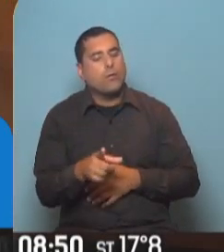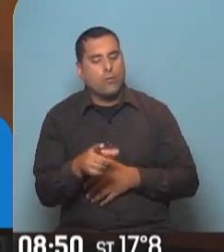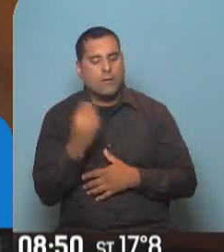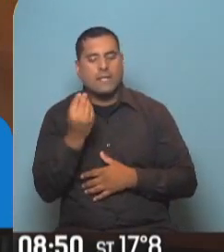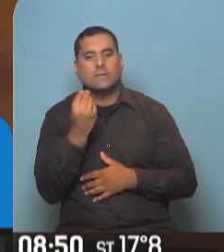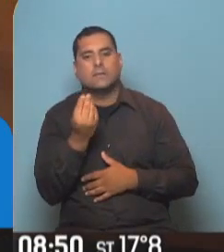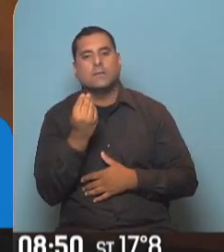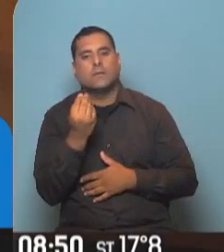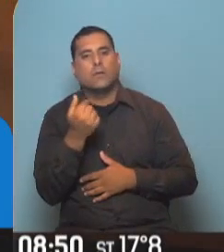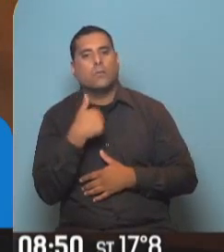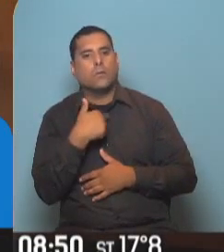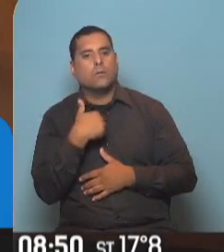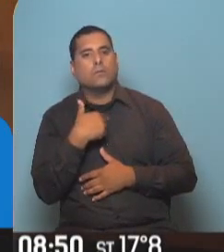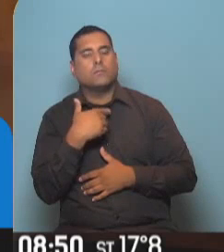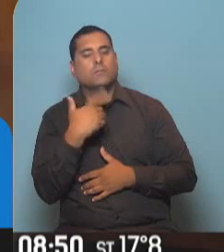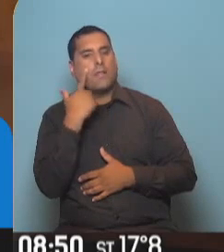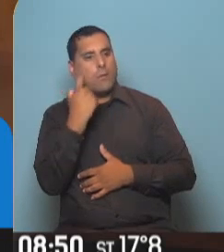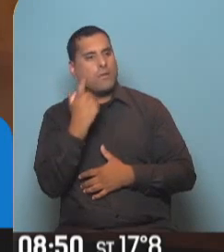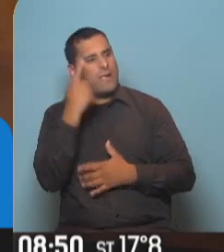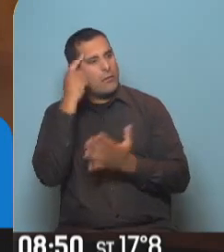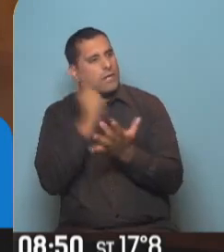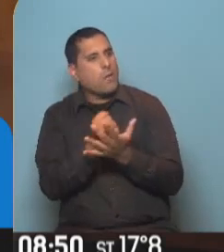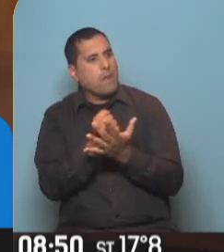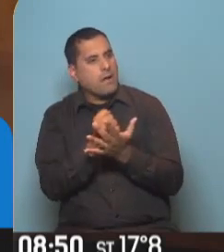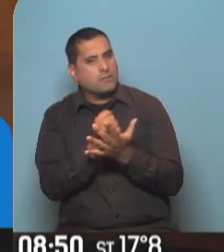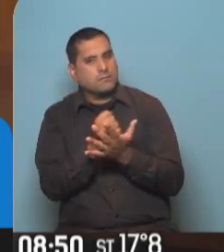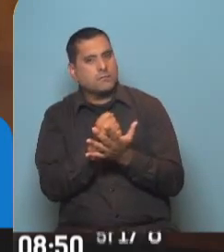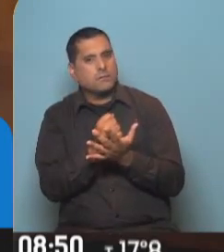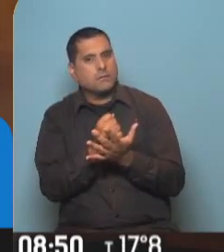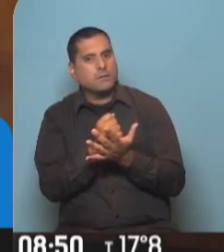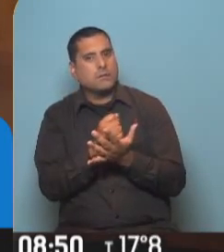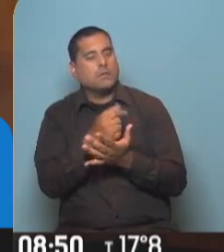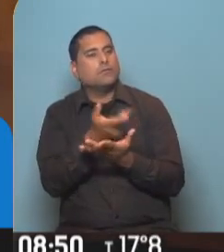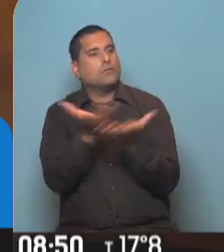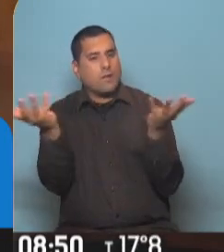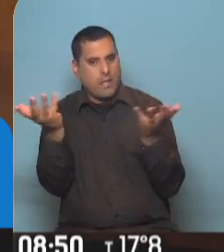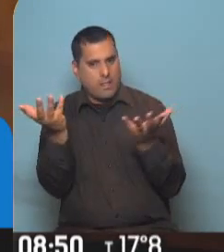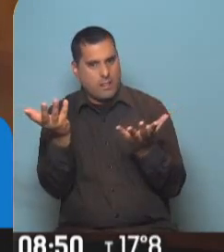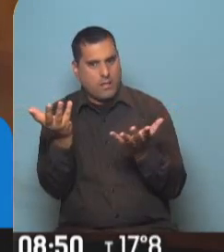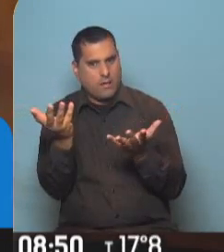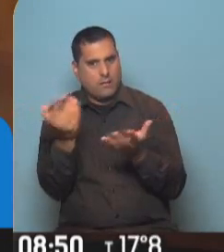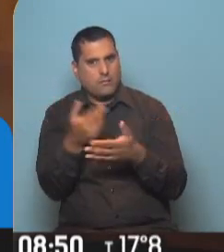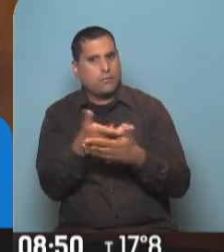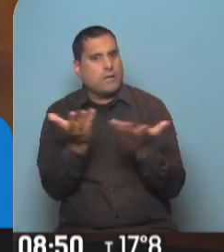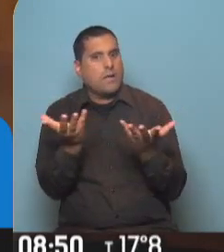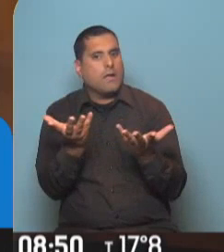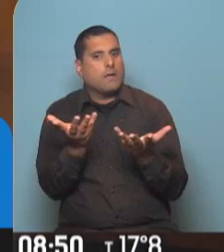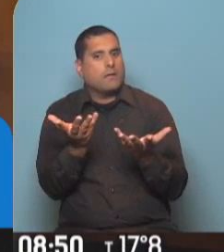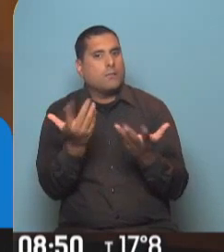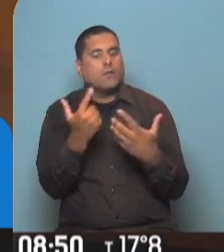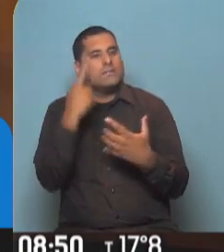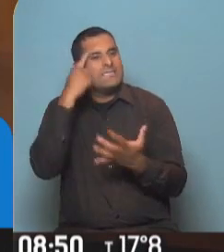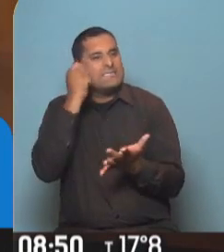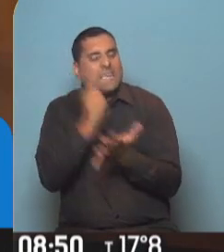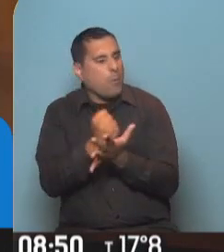uno interpreta a través de esos traumas que es lo que la sociedad cuando sale cuando se sale cuando